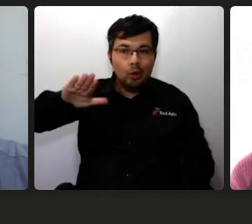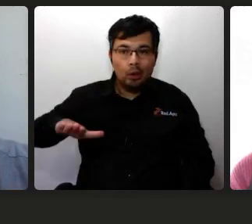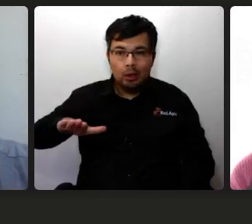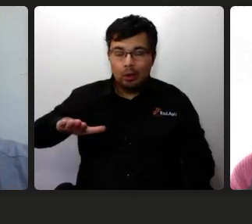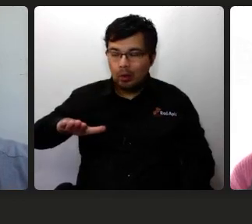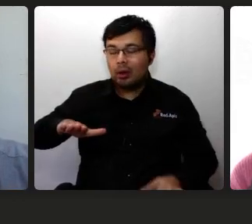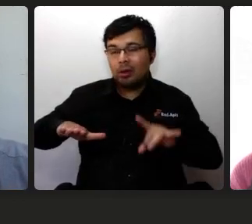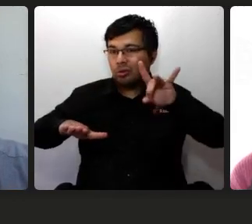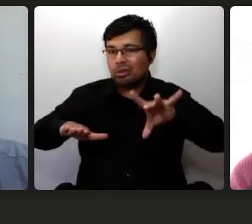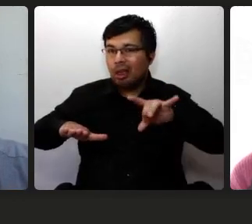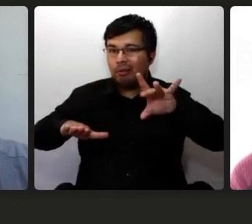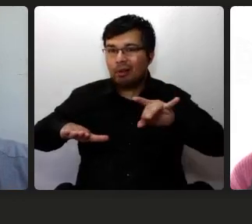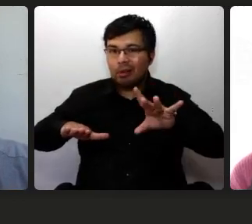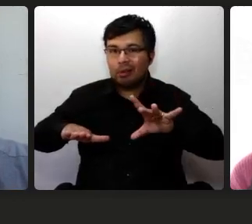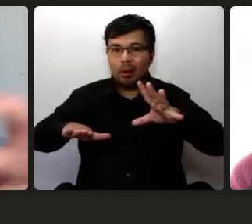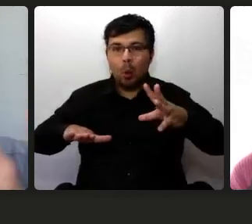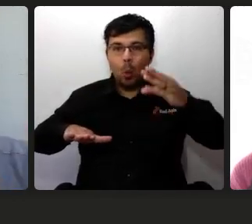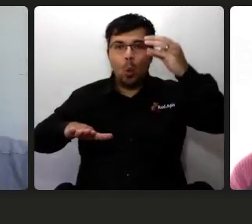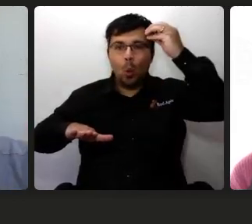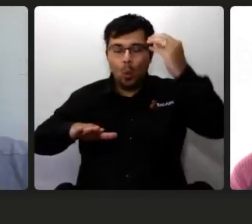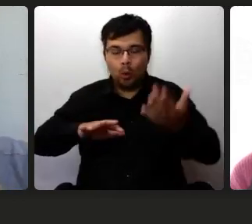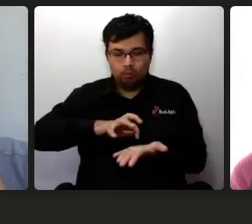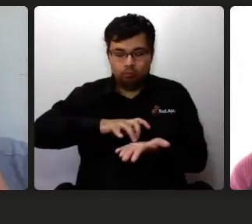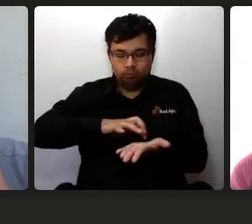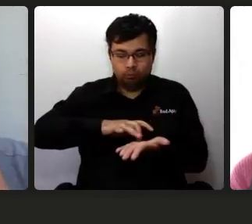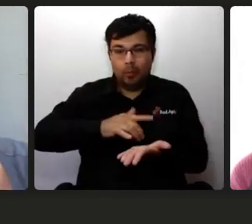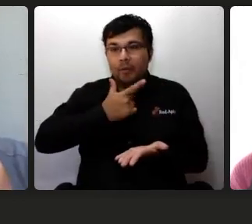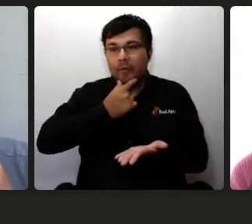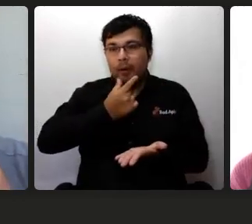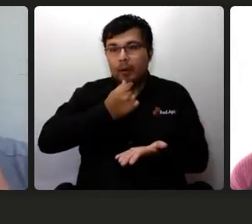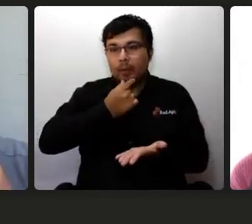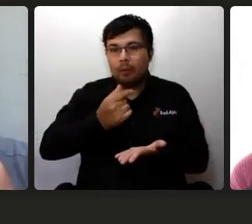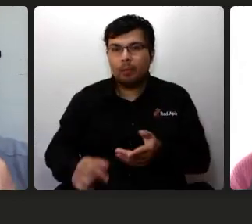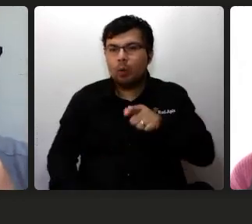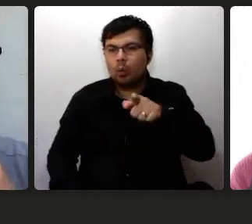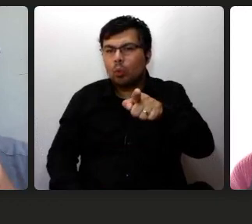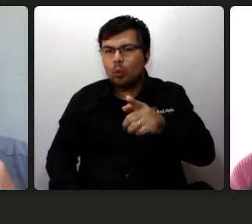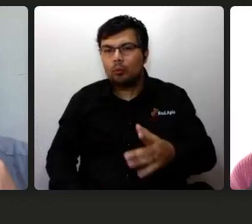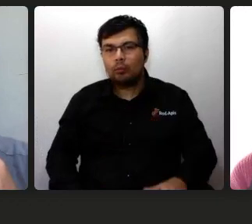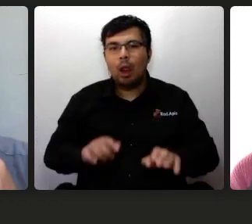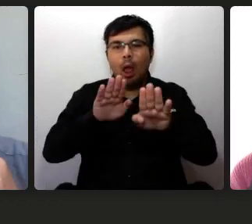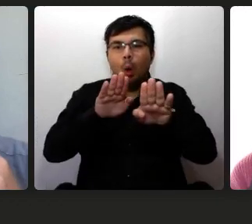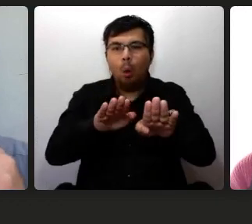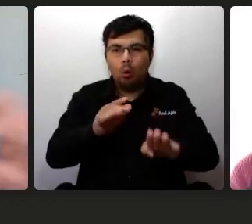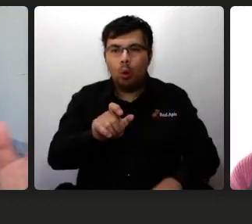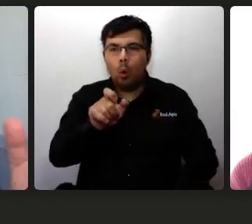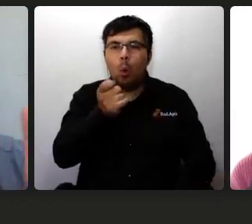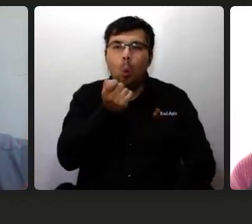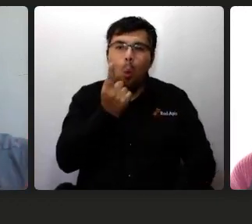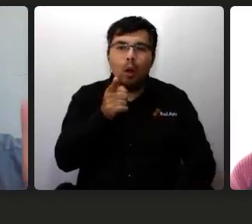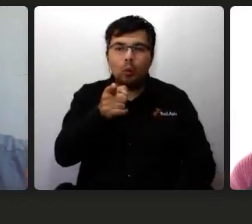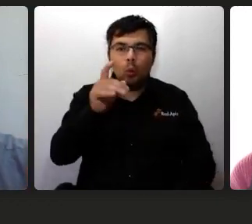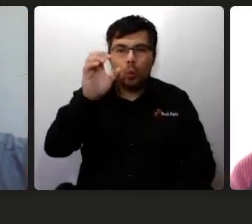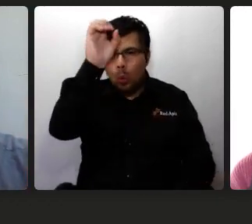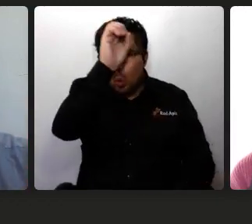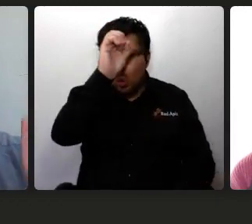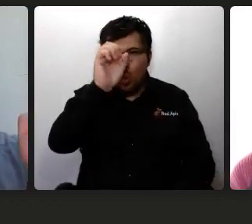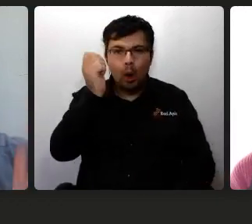tengo. Y desde esa perspectiva, el acompañamiento, ¿cuál es tu pensamiento? ¿Cuál es tu idea con respecto a, ok,